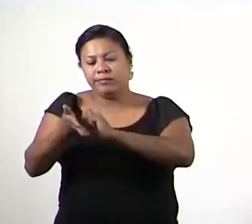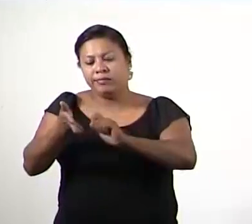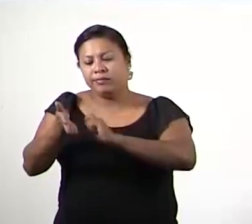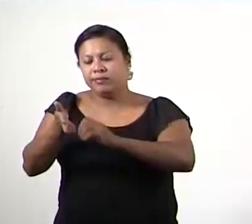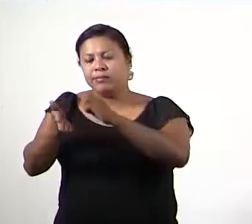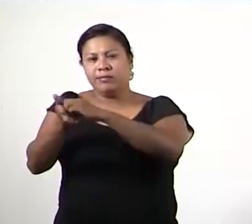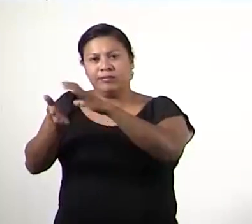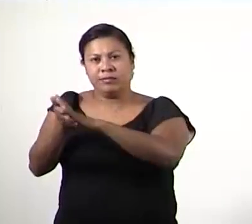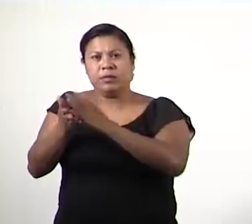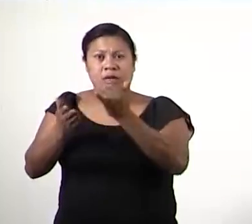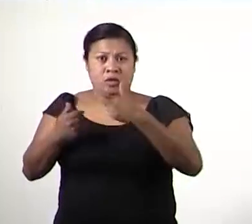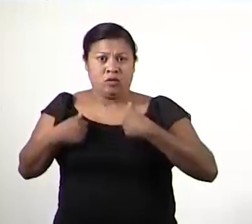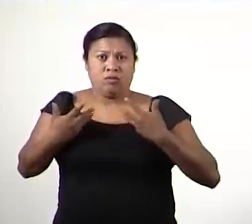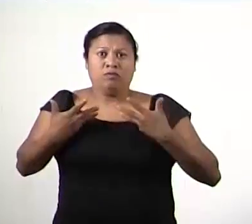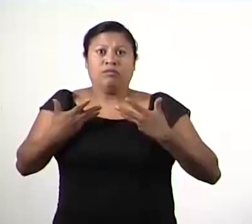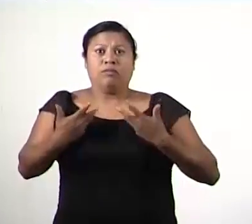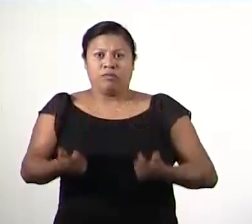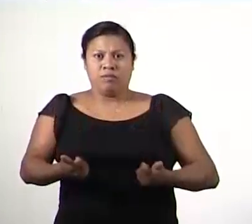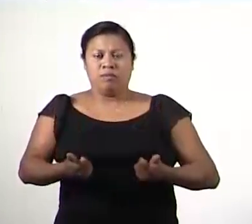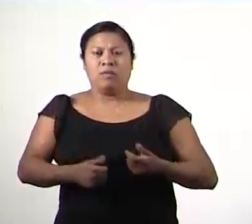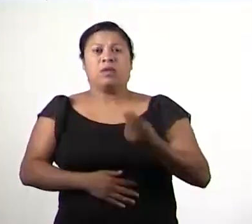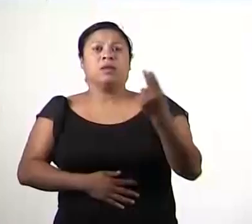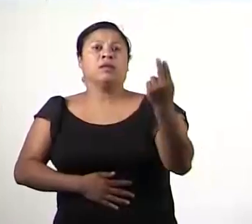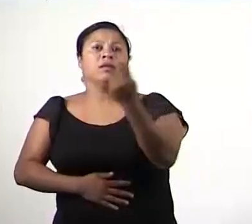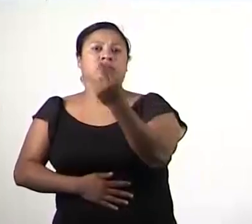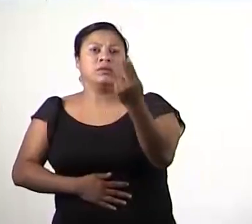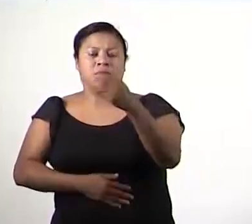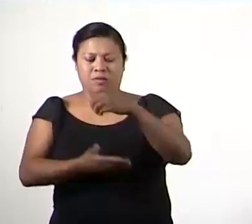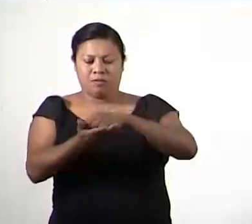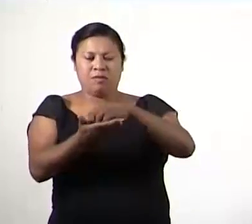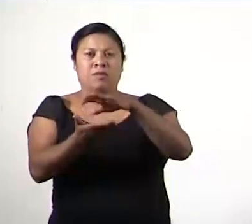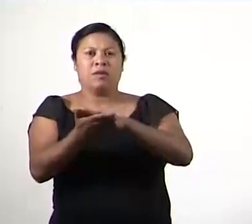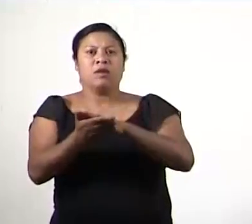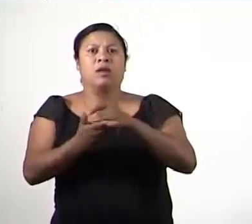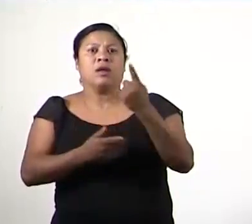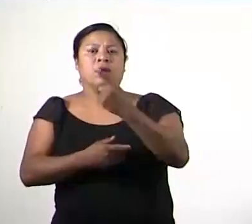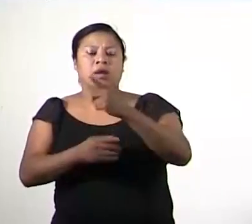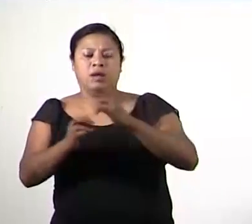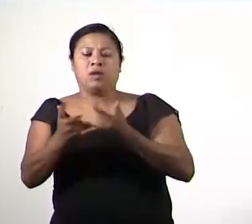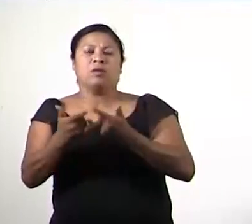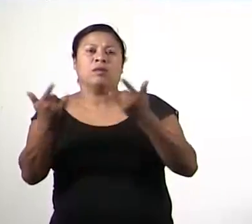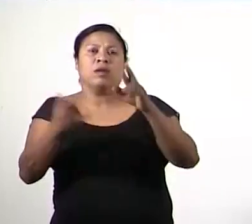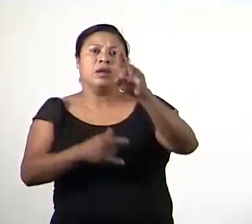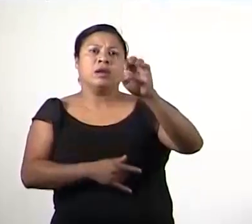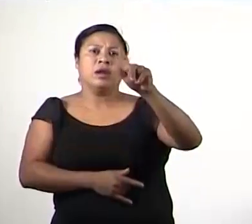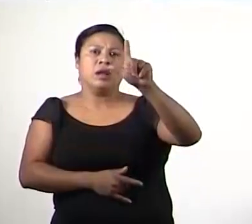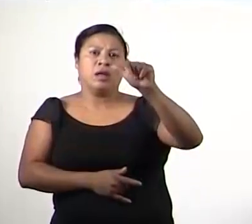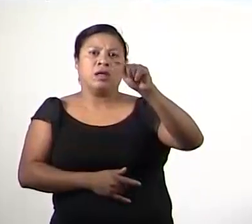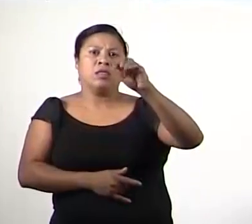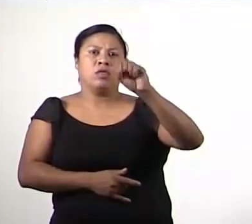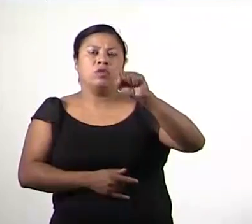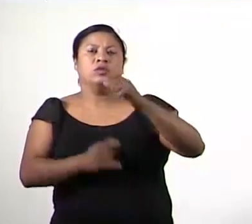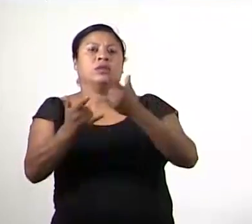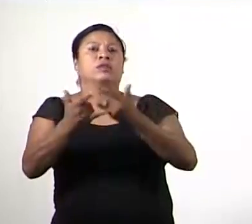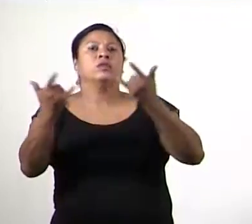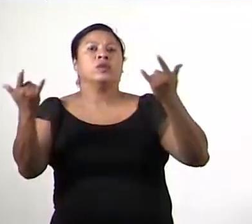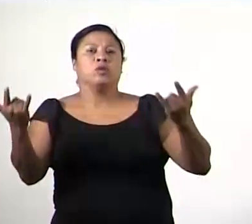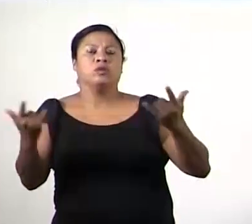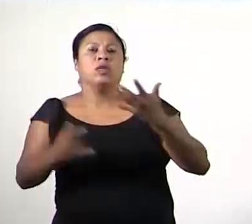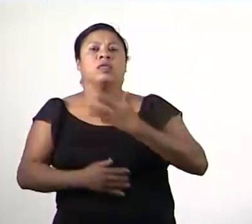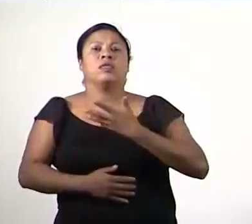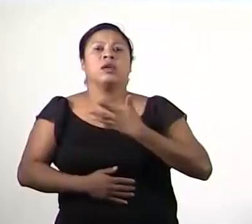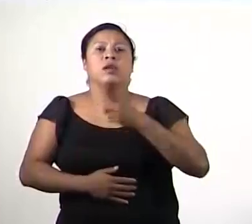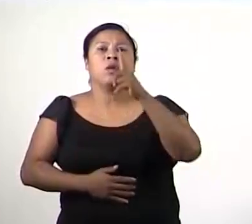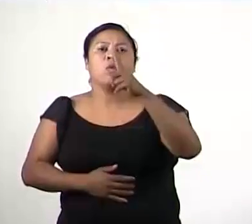y entendida, es necesario recalcar que los relatos históricos tienen